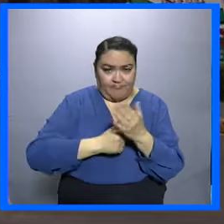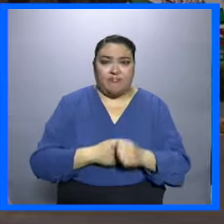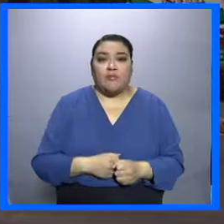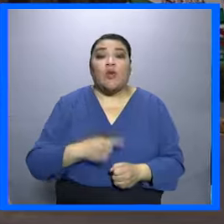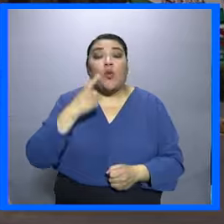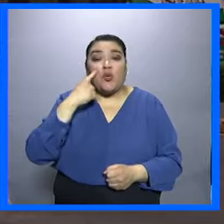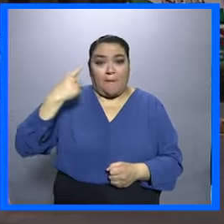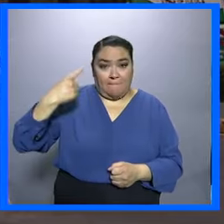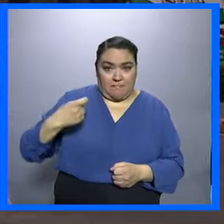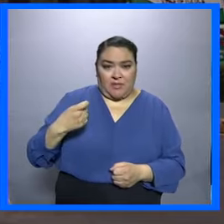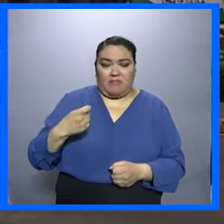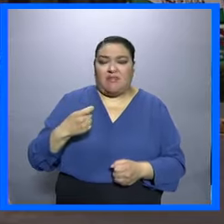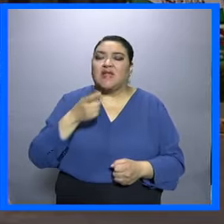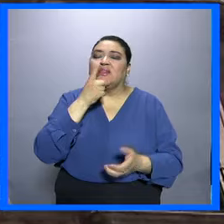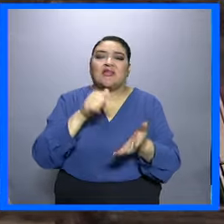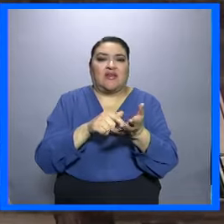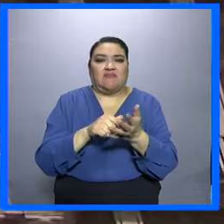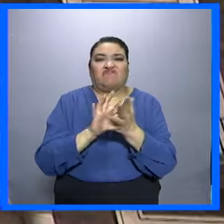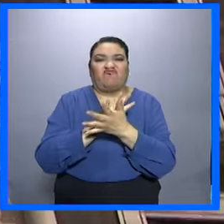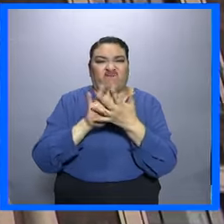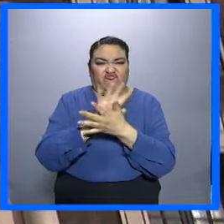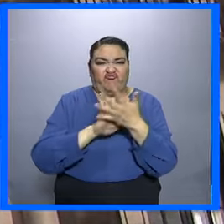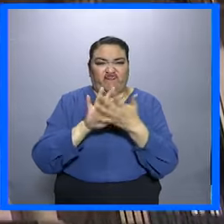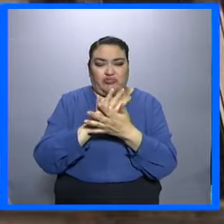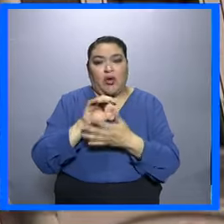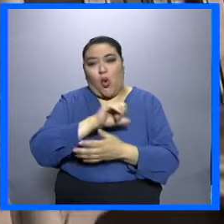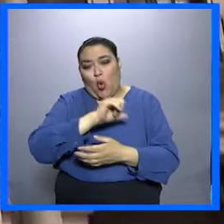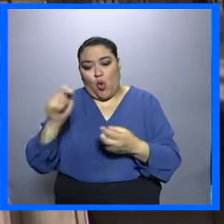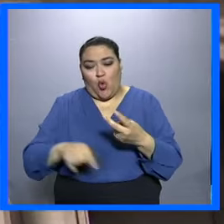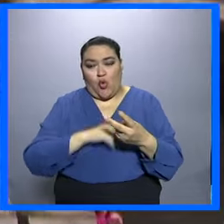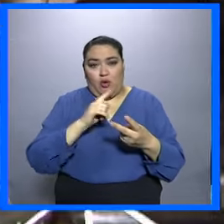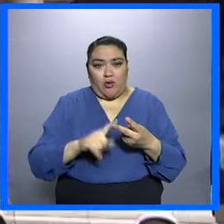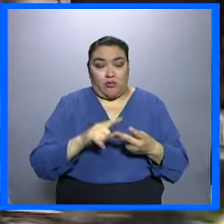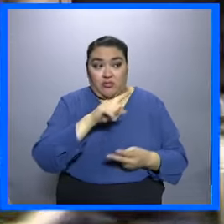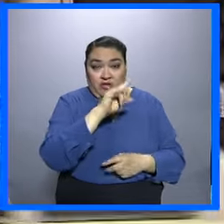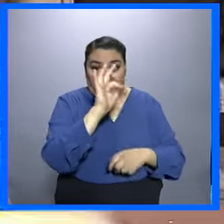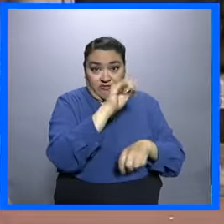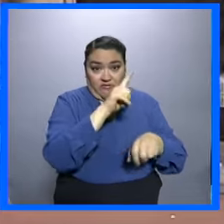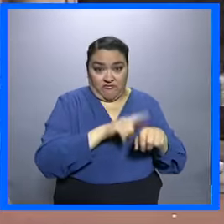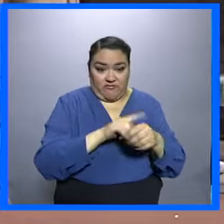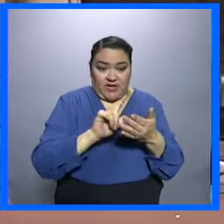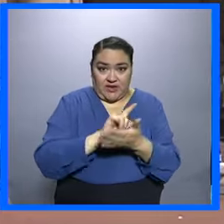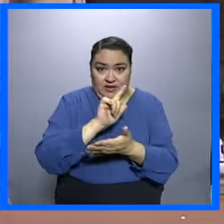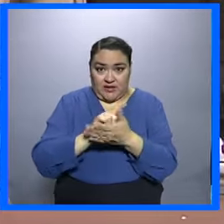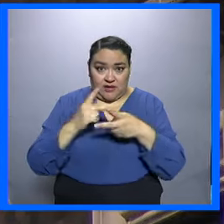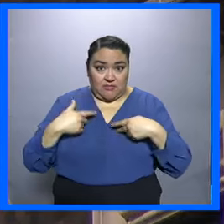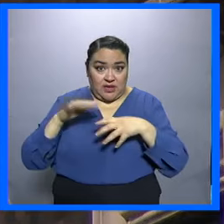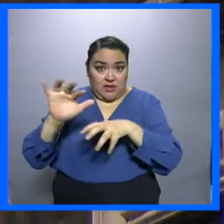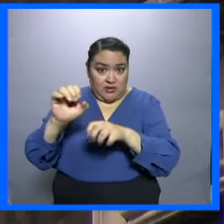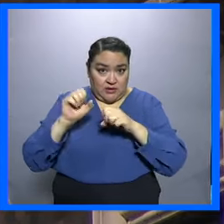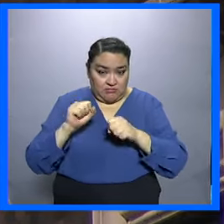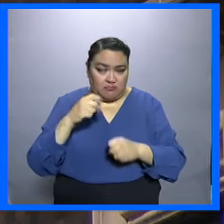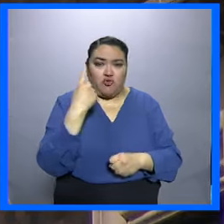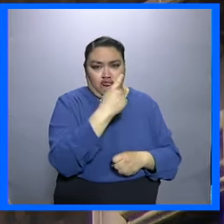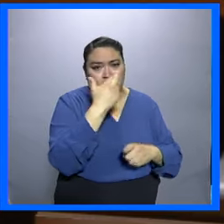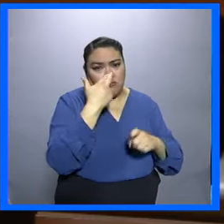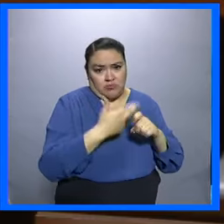primer caso por ser ambiguas y en el segundo porque es facultad exclusiva de la Federación legislar sobre el registro de personas